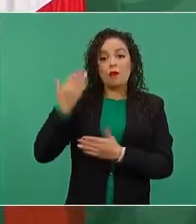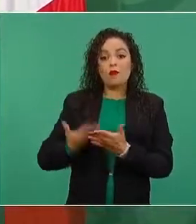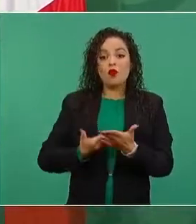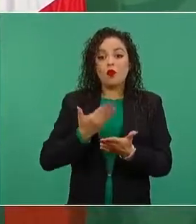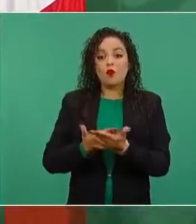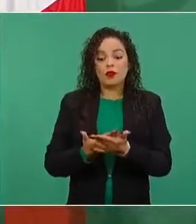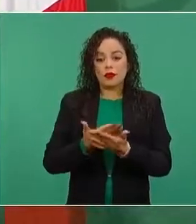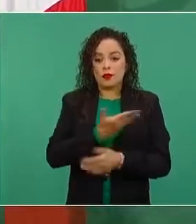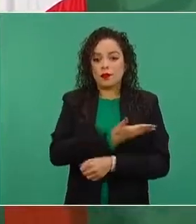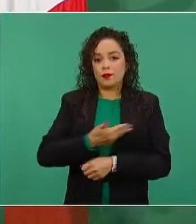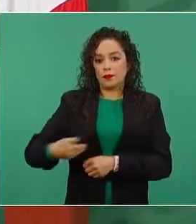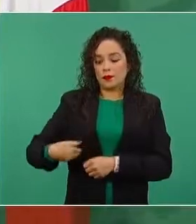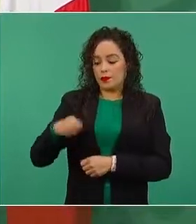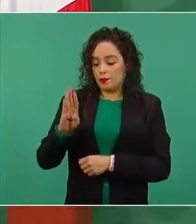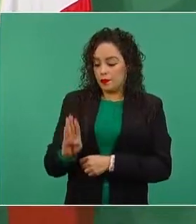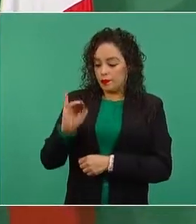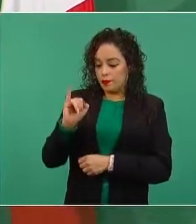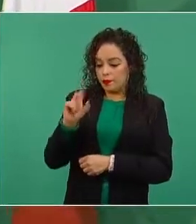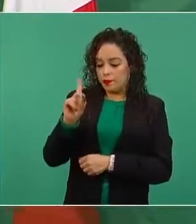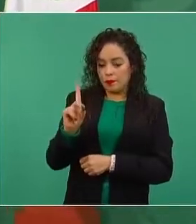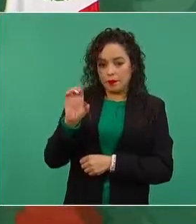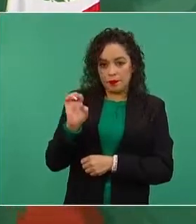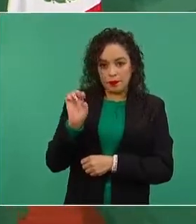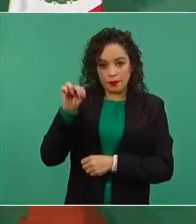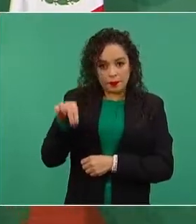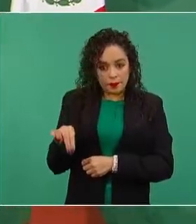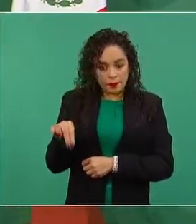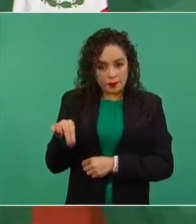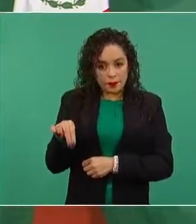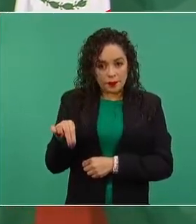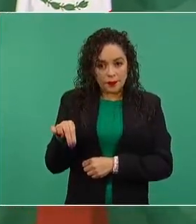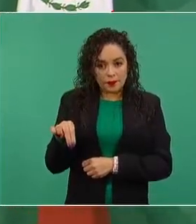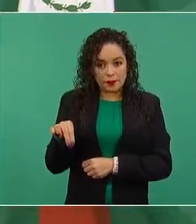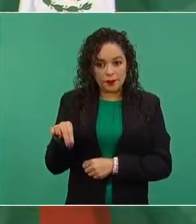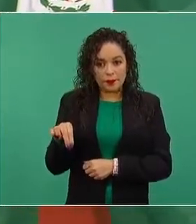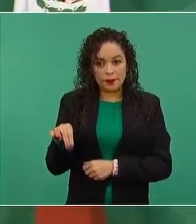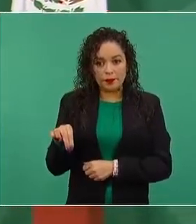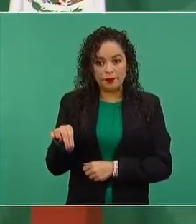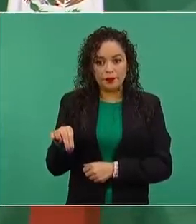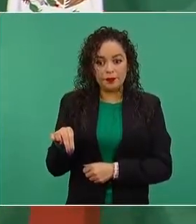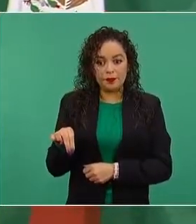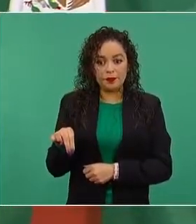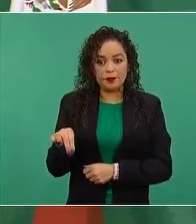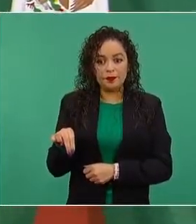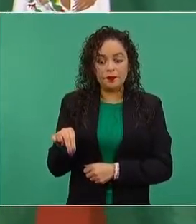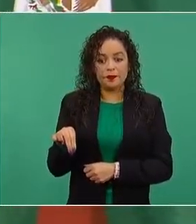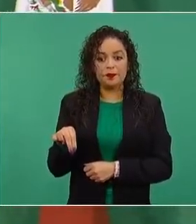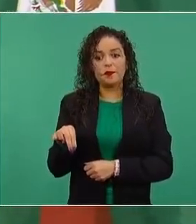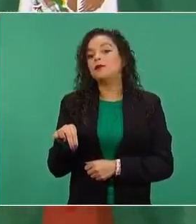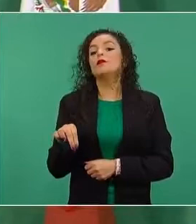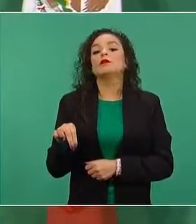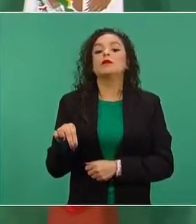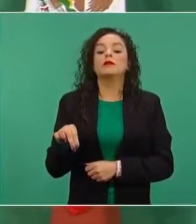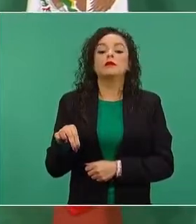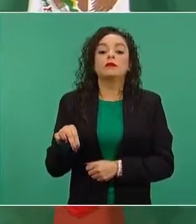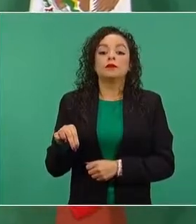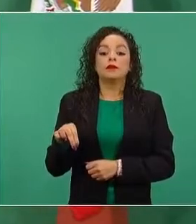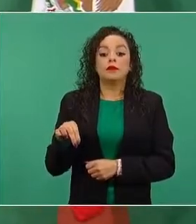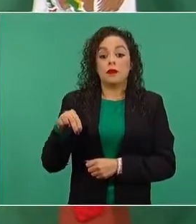Y no es que en el Congreso